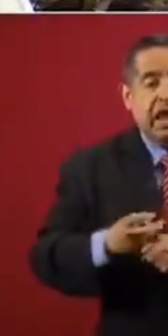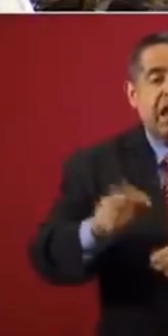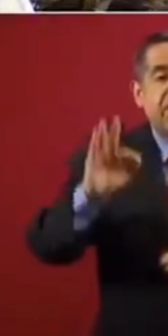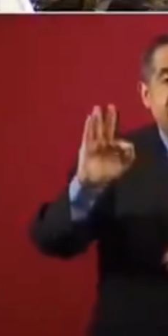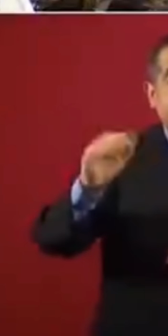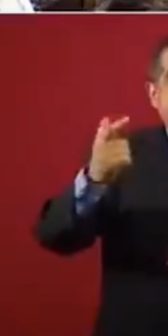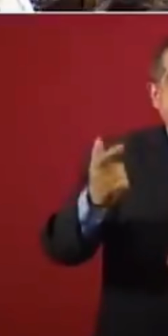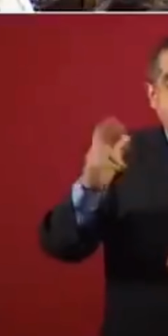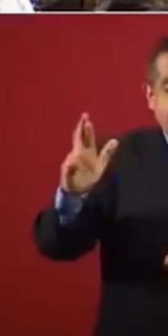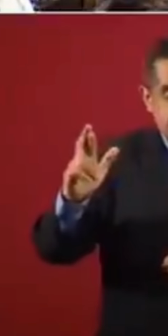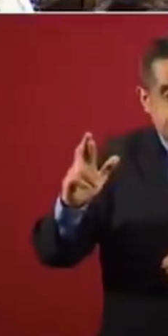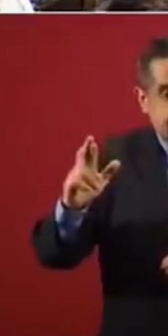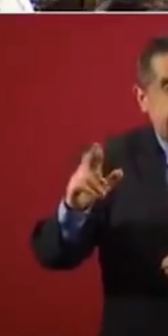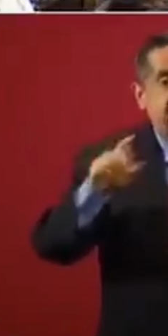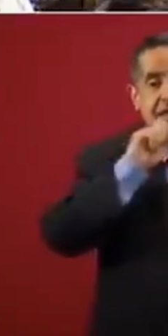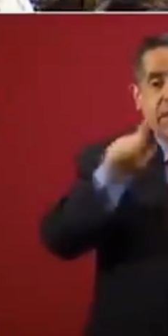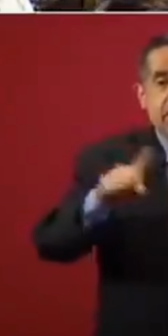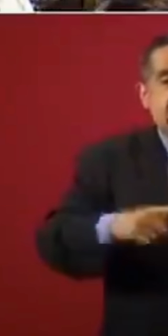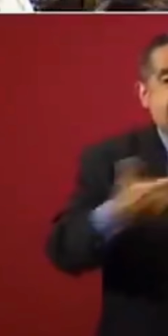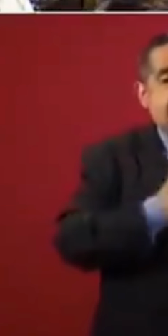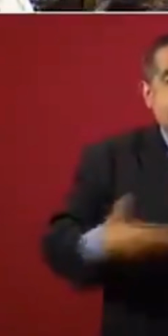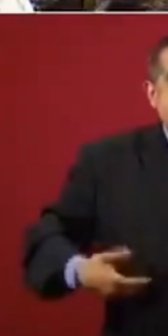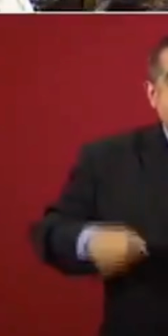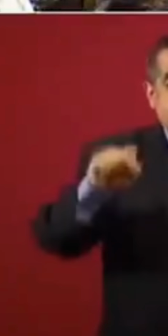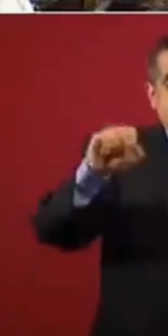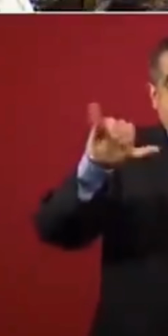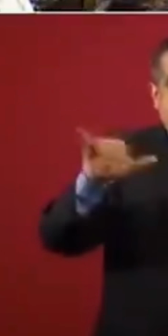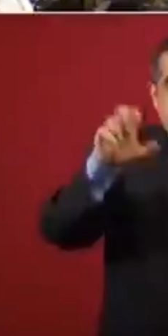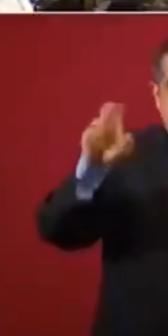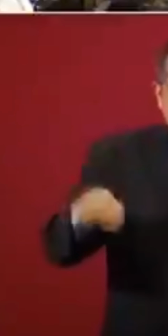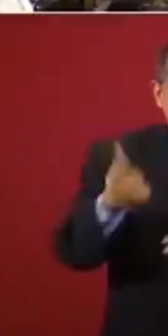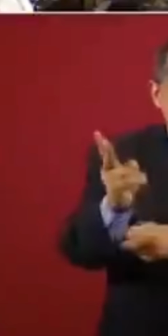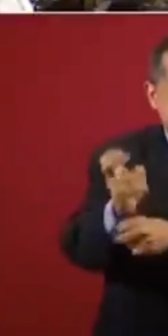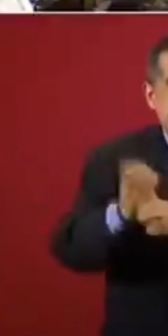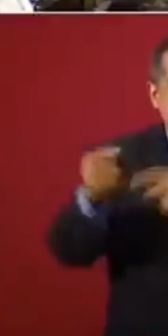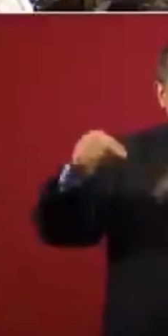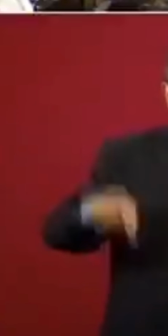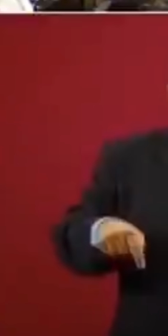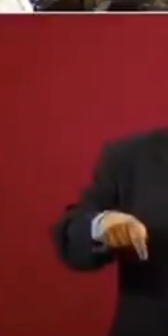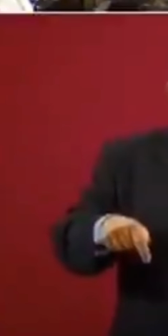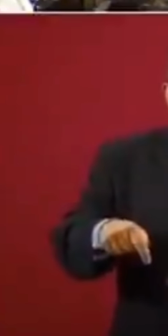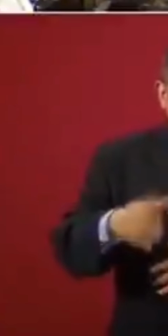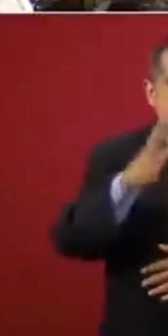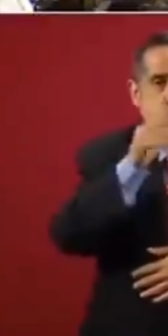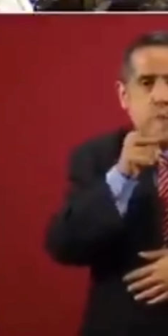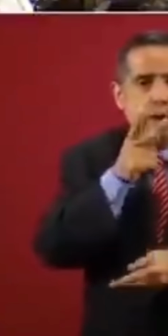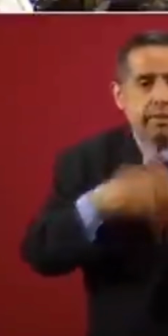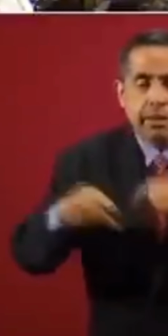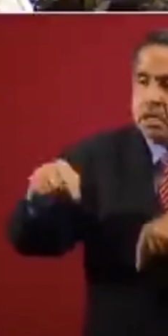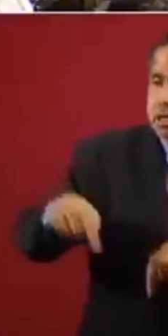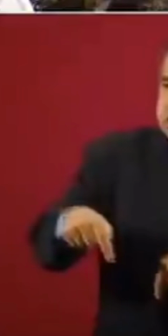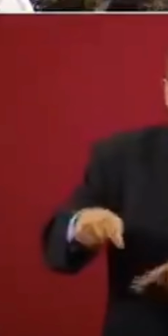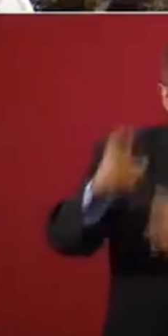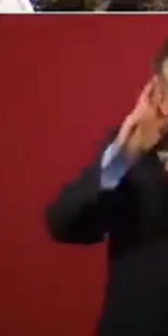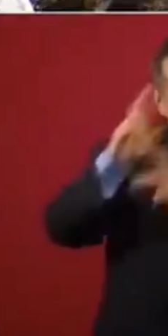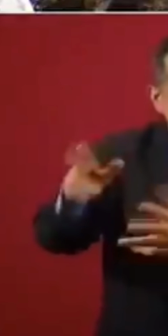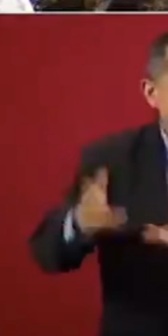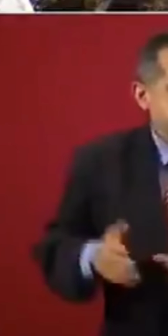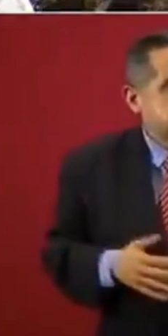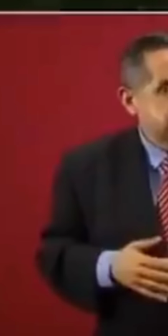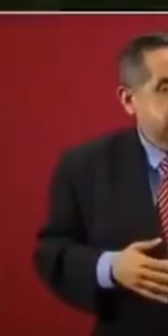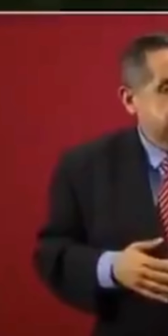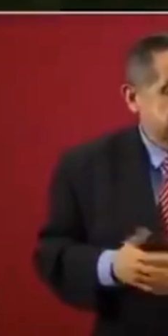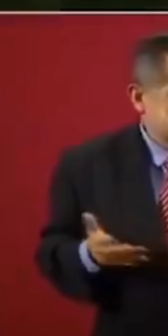de la República y al presidente de la Suprema Corte de Justicia y no pudieron asistir. En otros